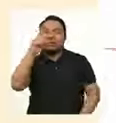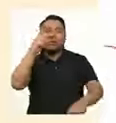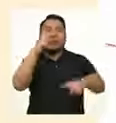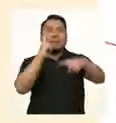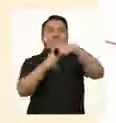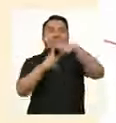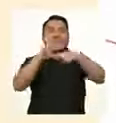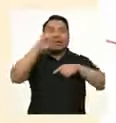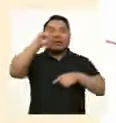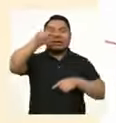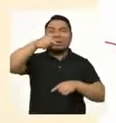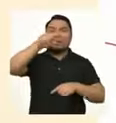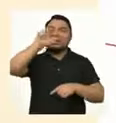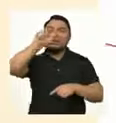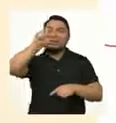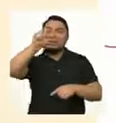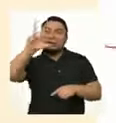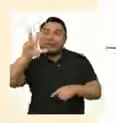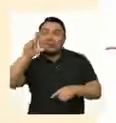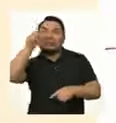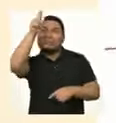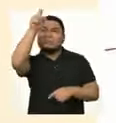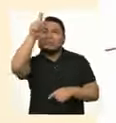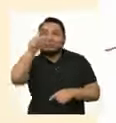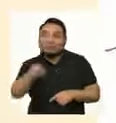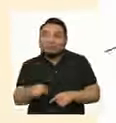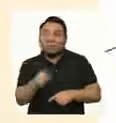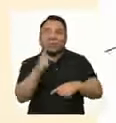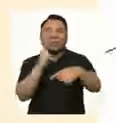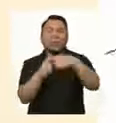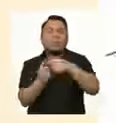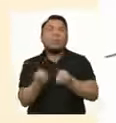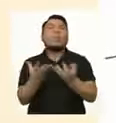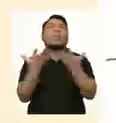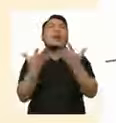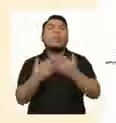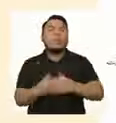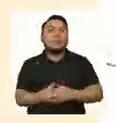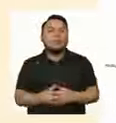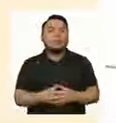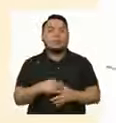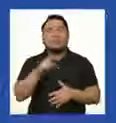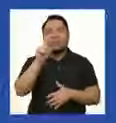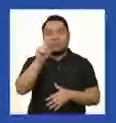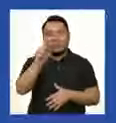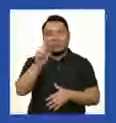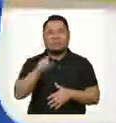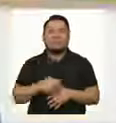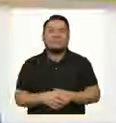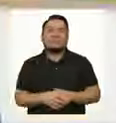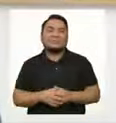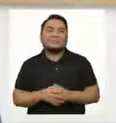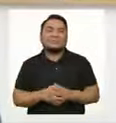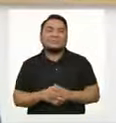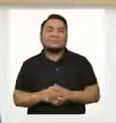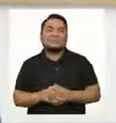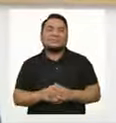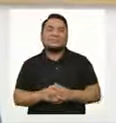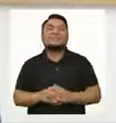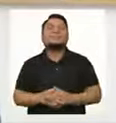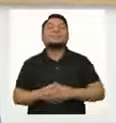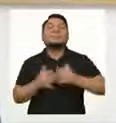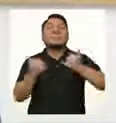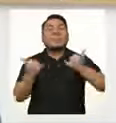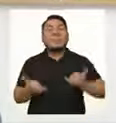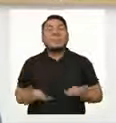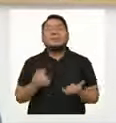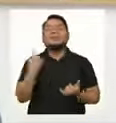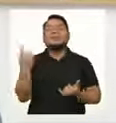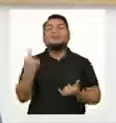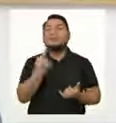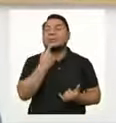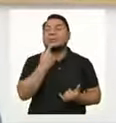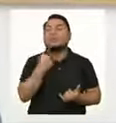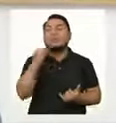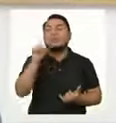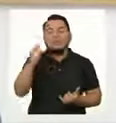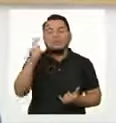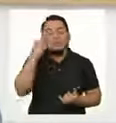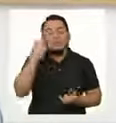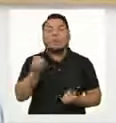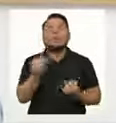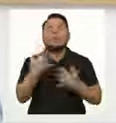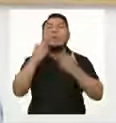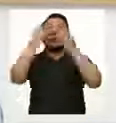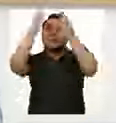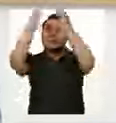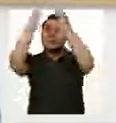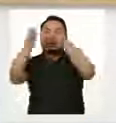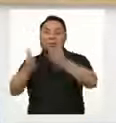centésimos, más 13 centésimos, es igual a 1. Ahora solo les falta la frecuencia porcentual, que